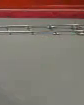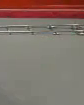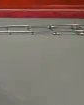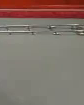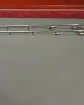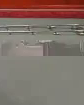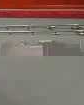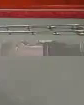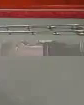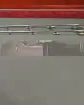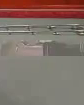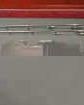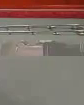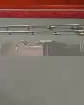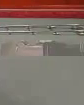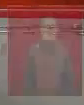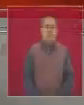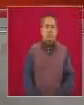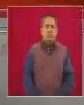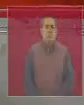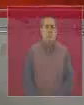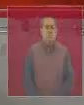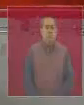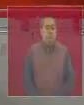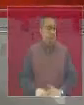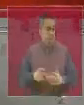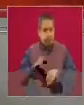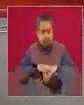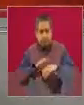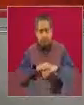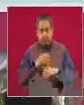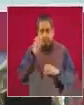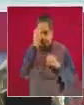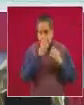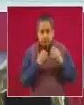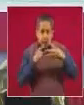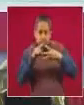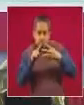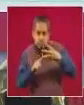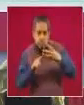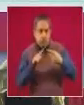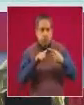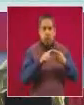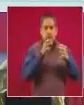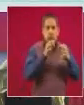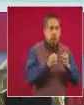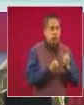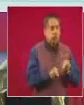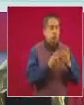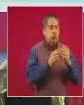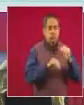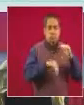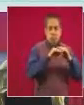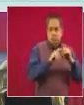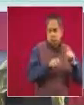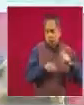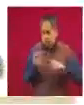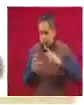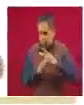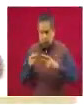Es decir, resumiendo, debes de revisar los siguientes cuatro aspectos: el monto original del crédito que se